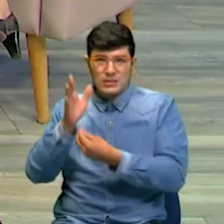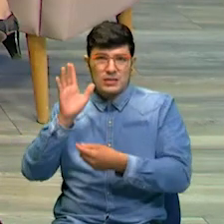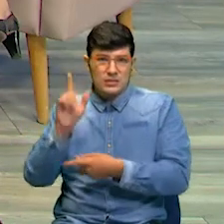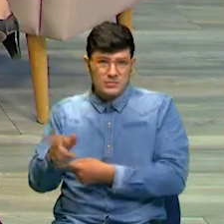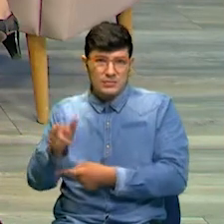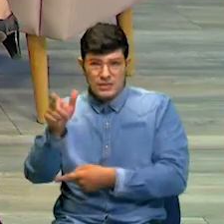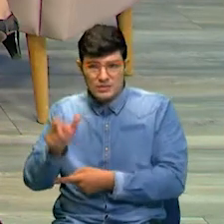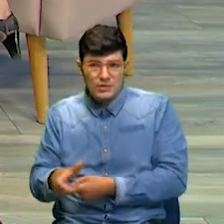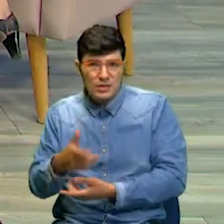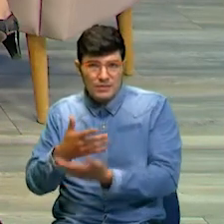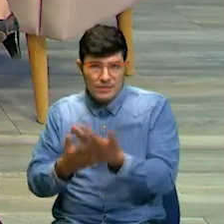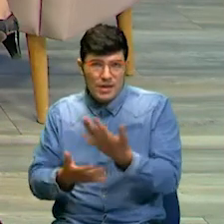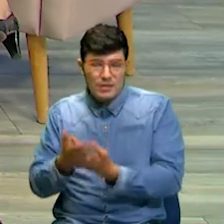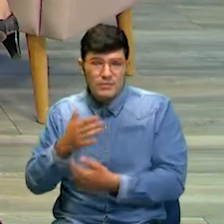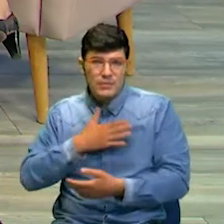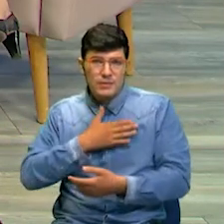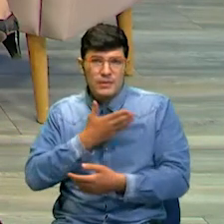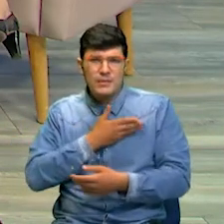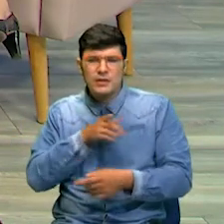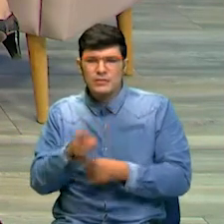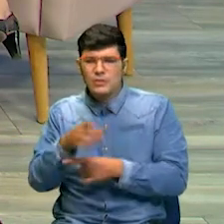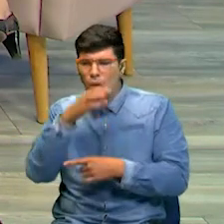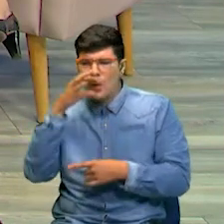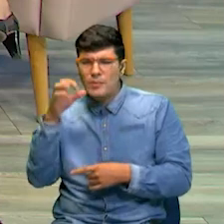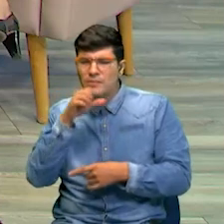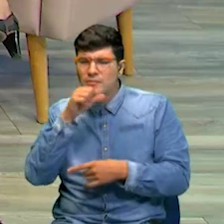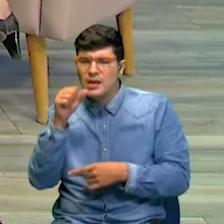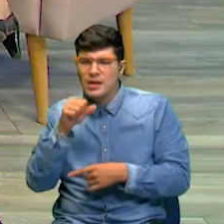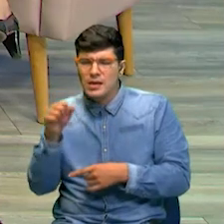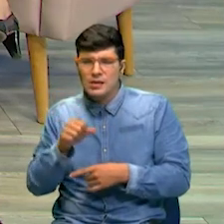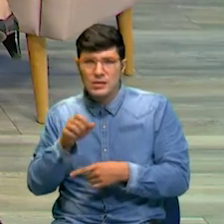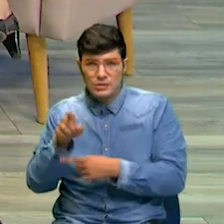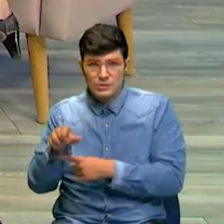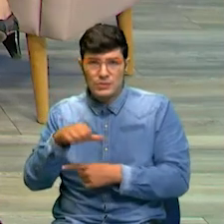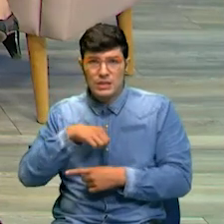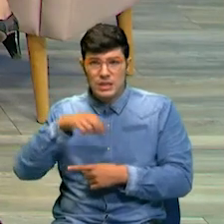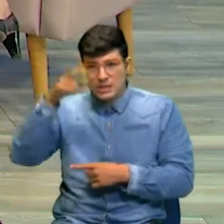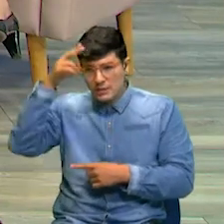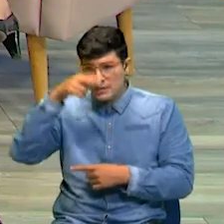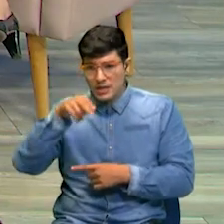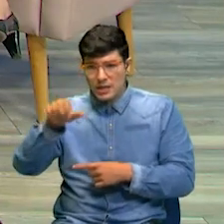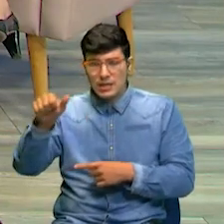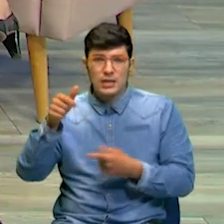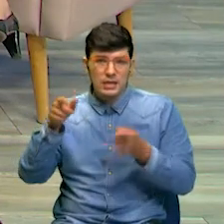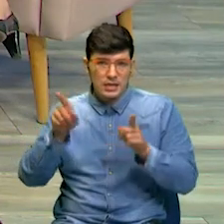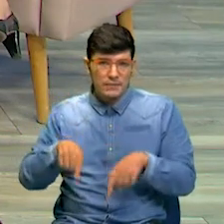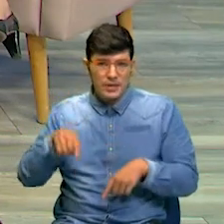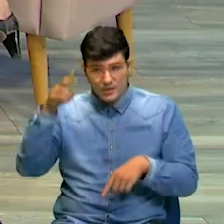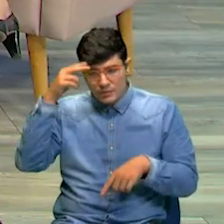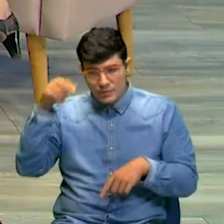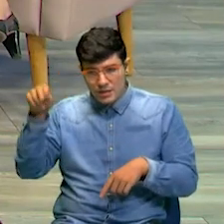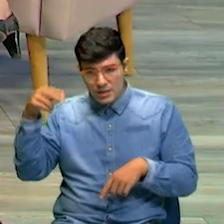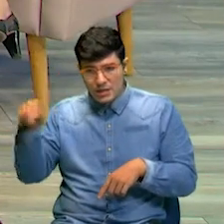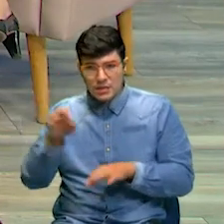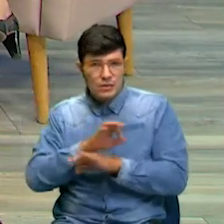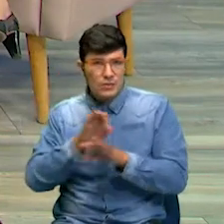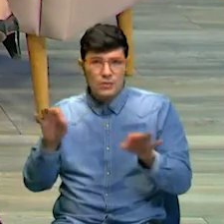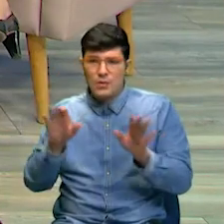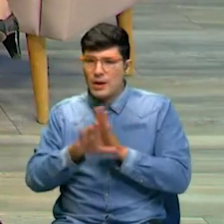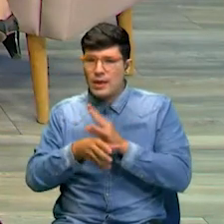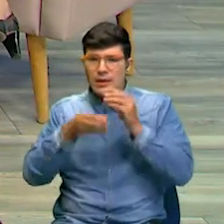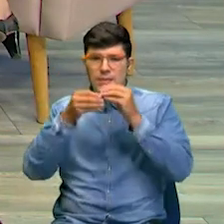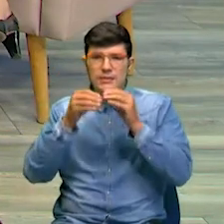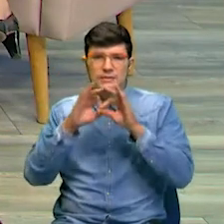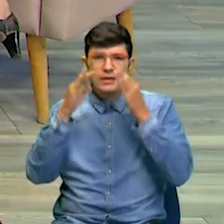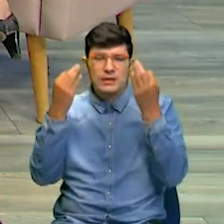mamá. Él está viejito, tiene una hija y una nieta, no tiene más familia y